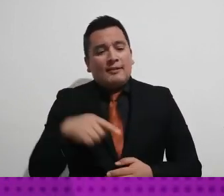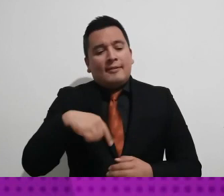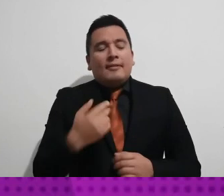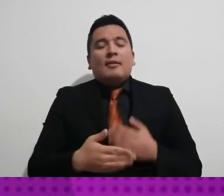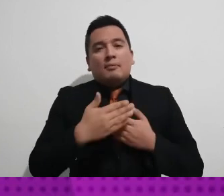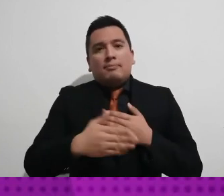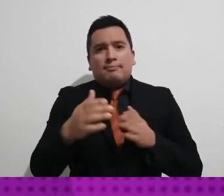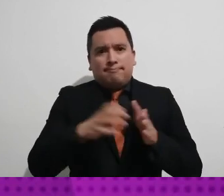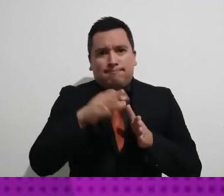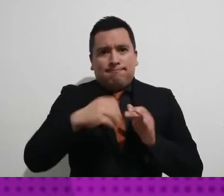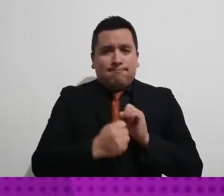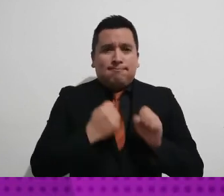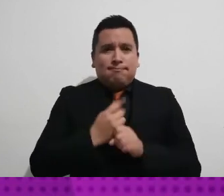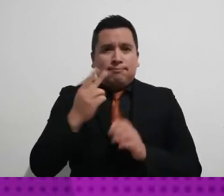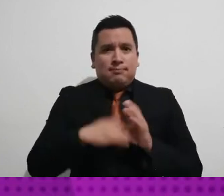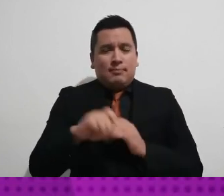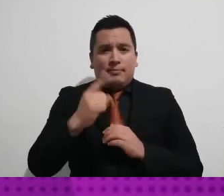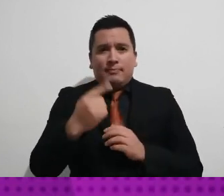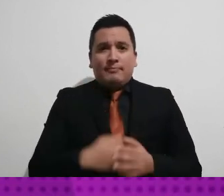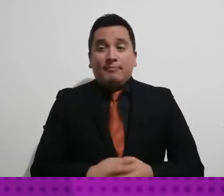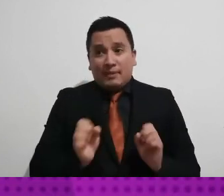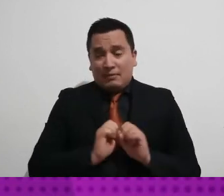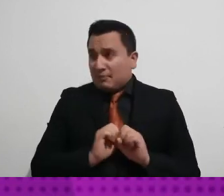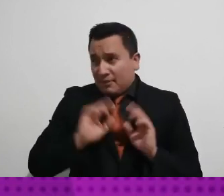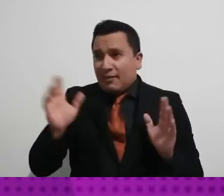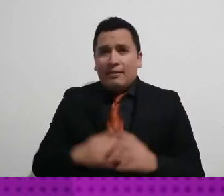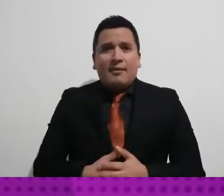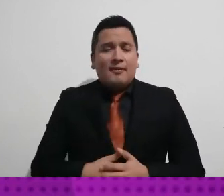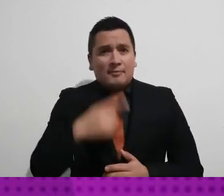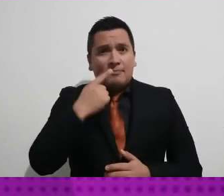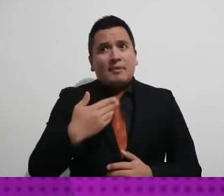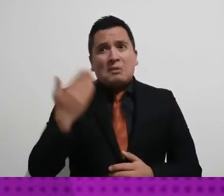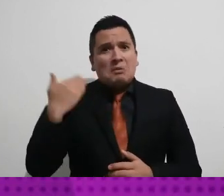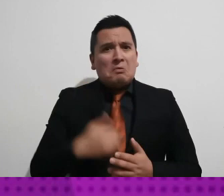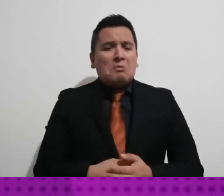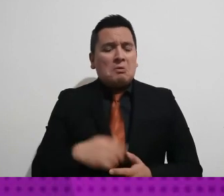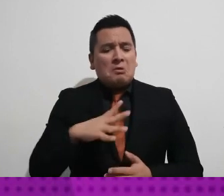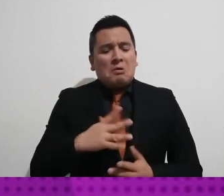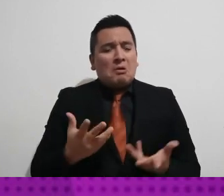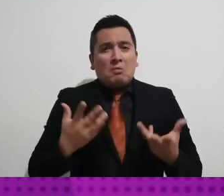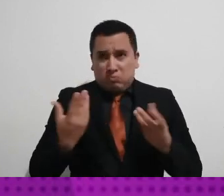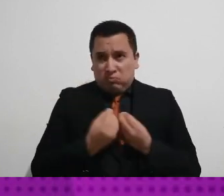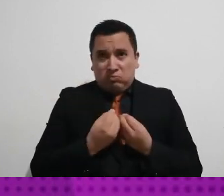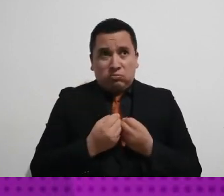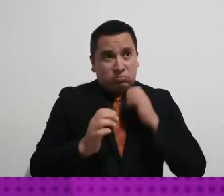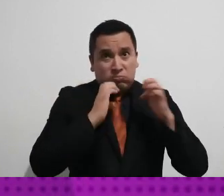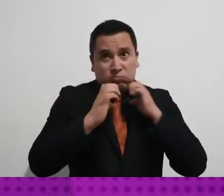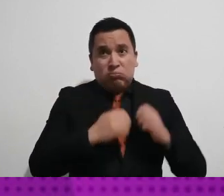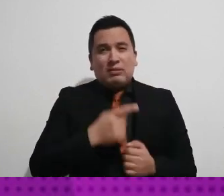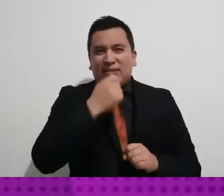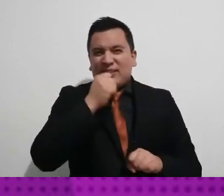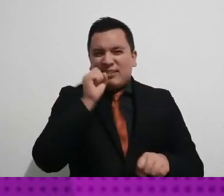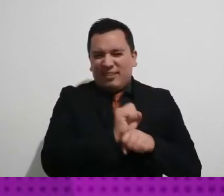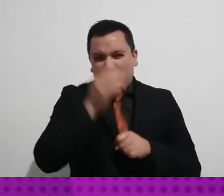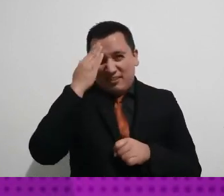actividades que tendremos en este proceso electoral 2021. Claro que sí. De hecho, en el programa anterior estuvo con nosotros el secretario